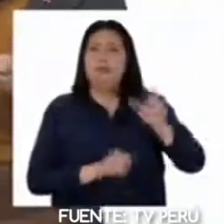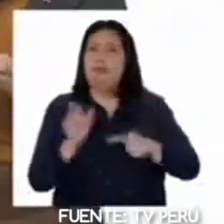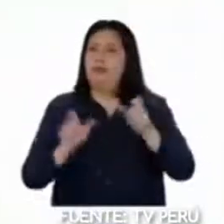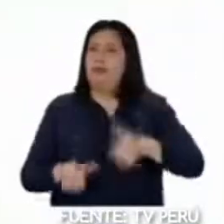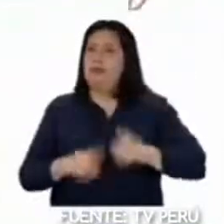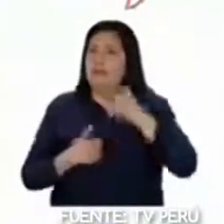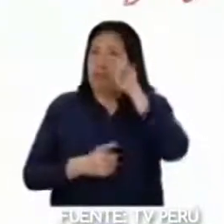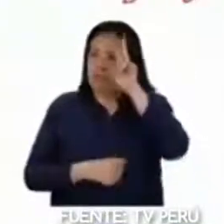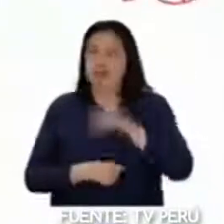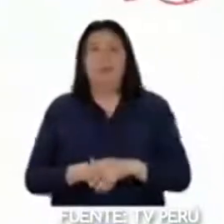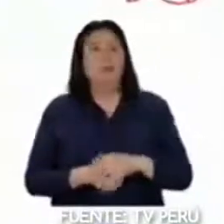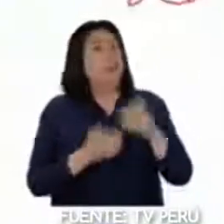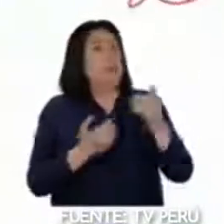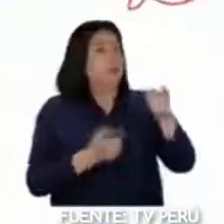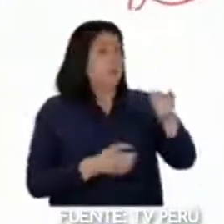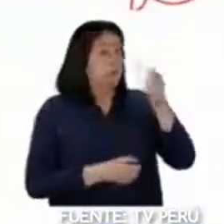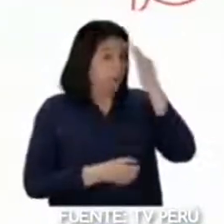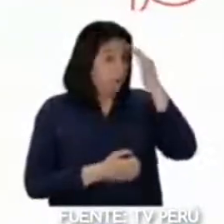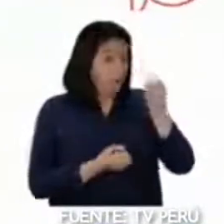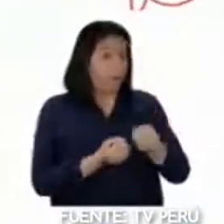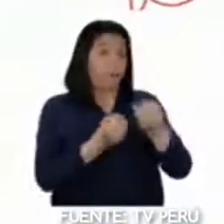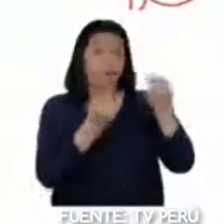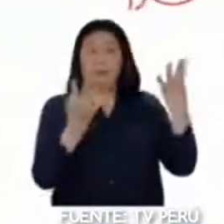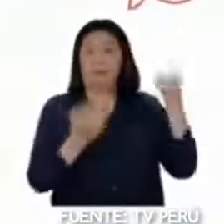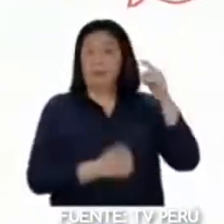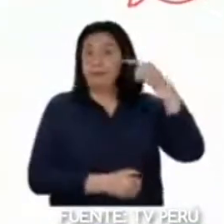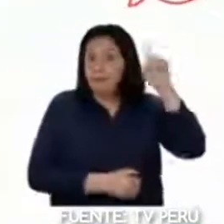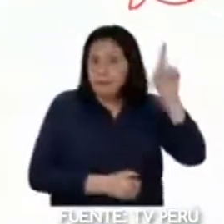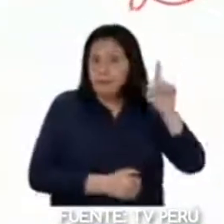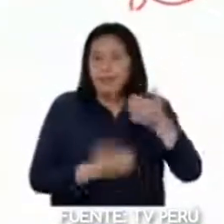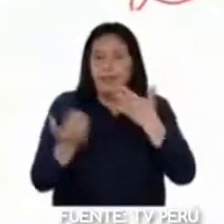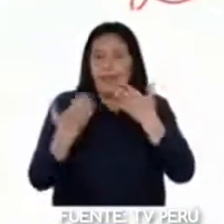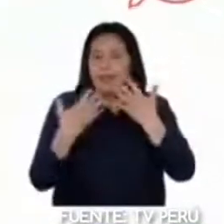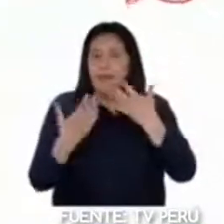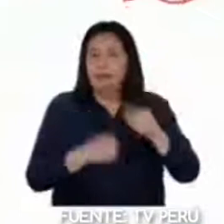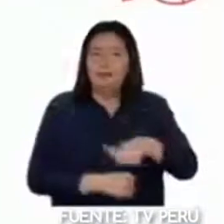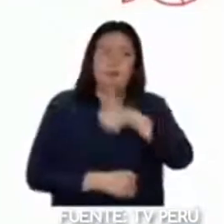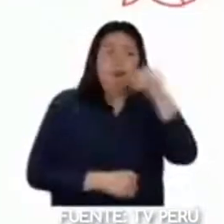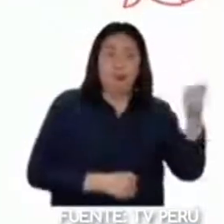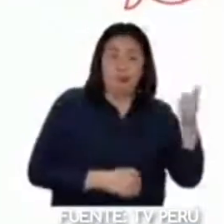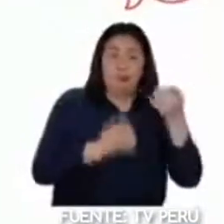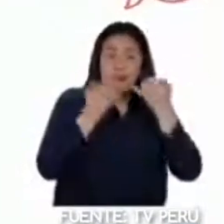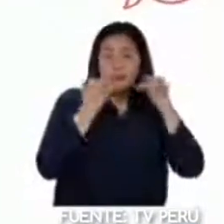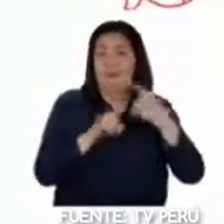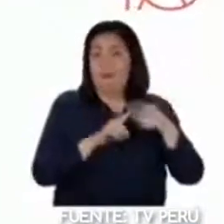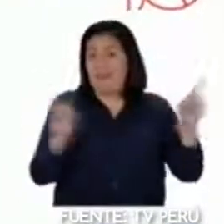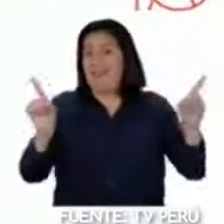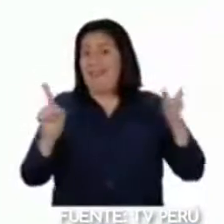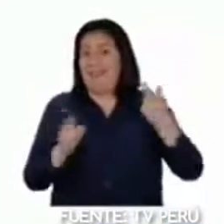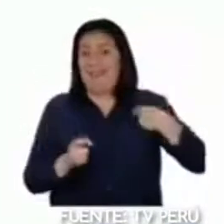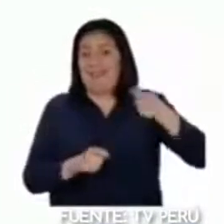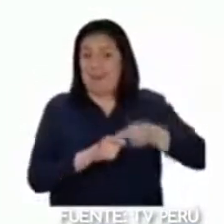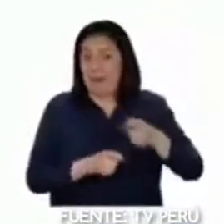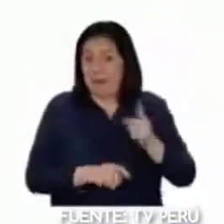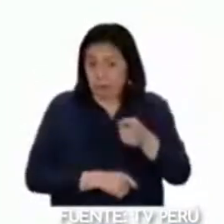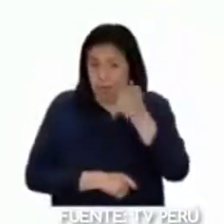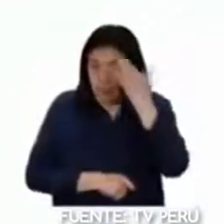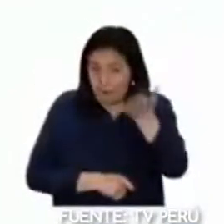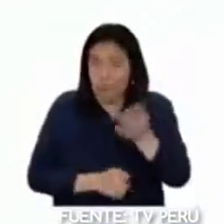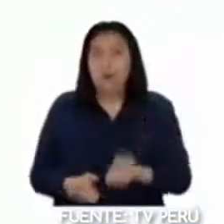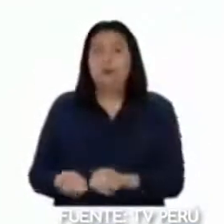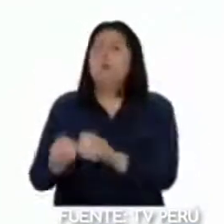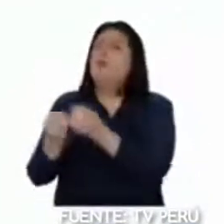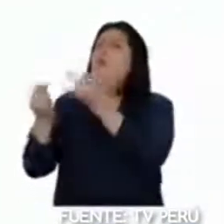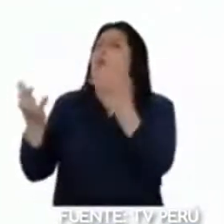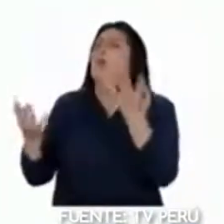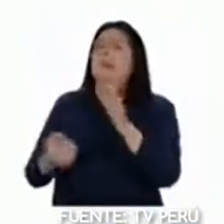31.237.385 habitantes. ¿Y sabes cuántos millones de ellos hablan otras lenguas distintas al castellano? ¿O